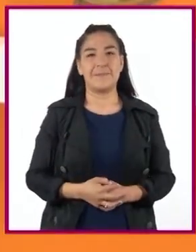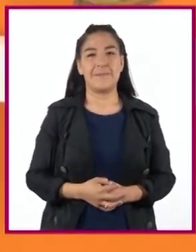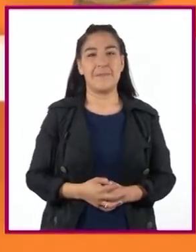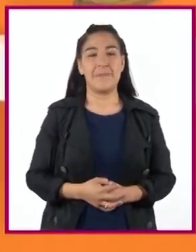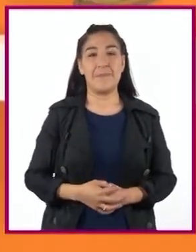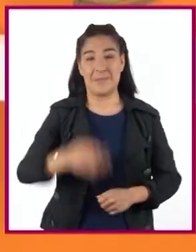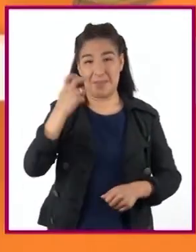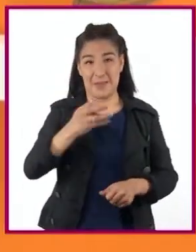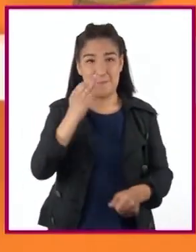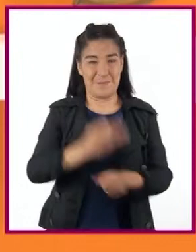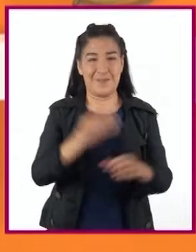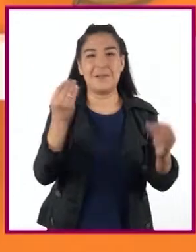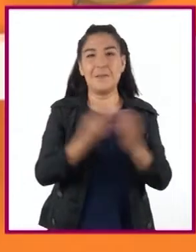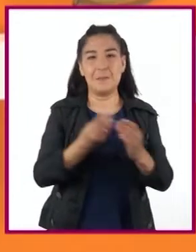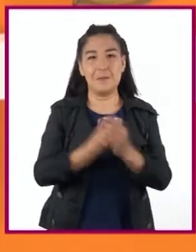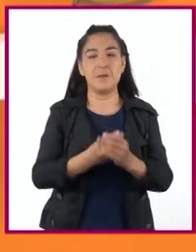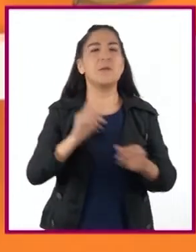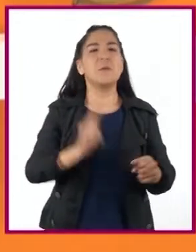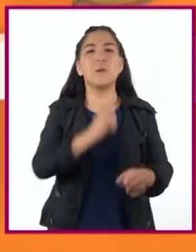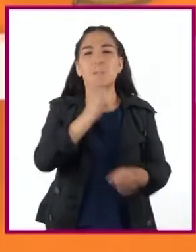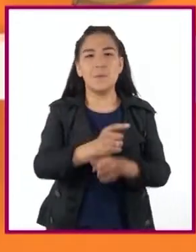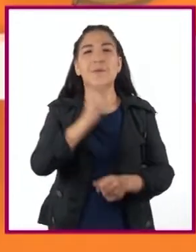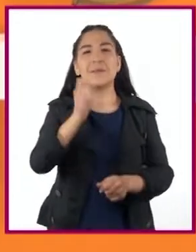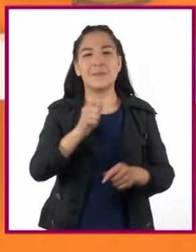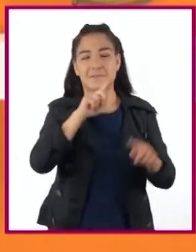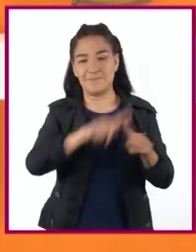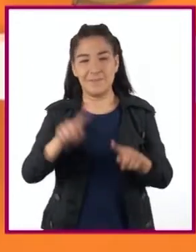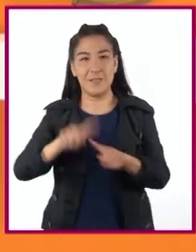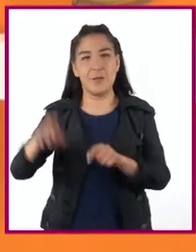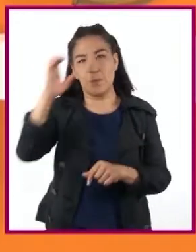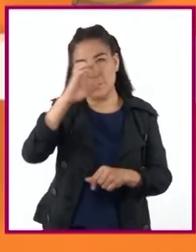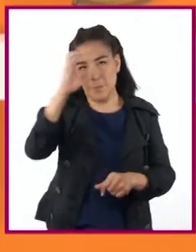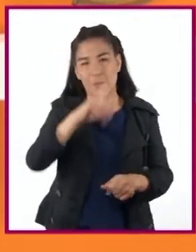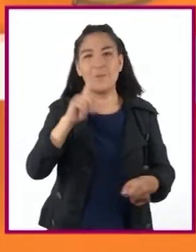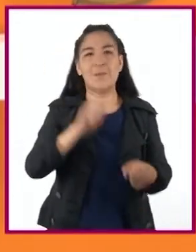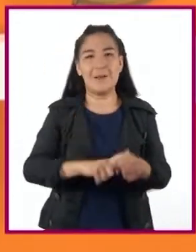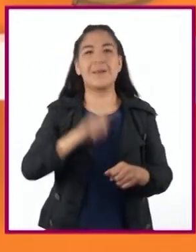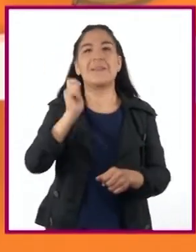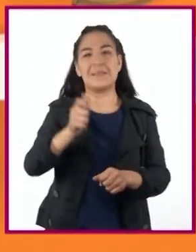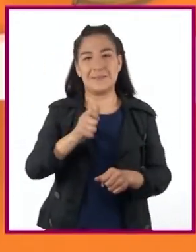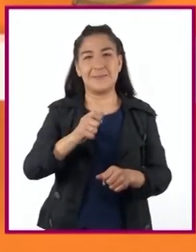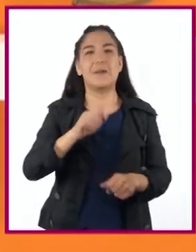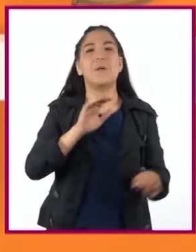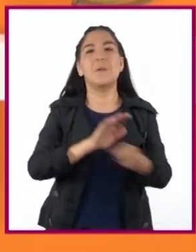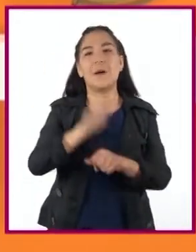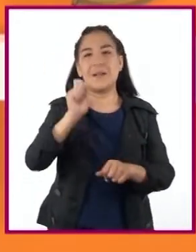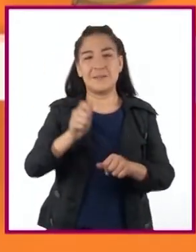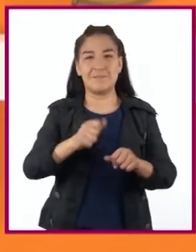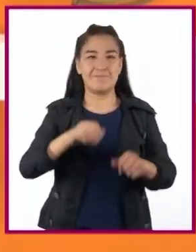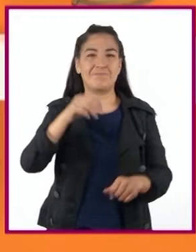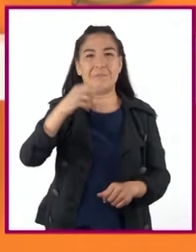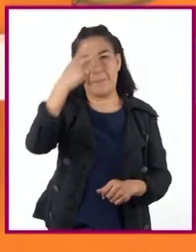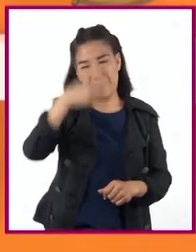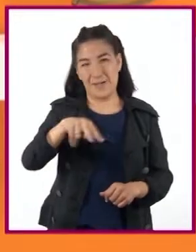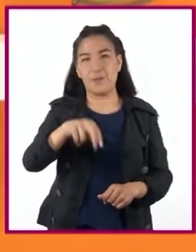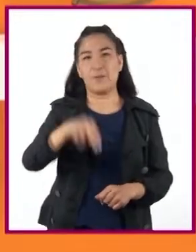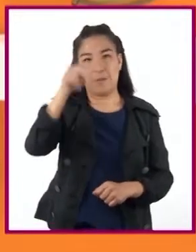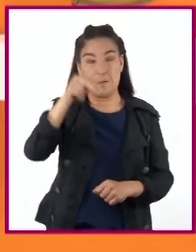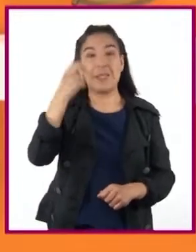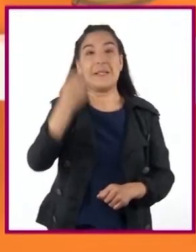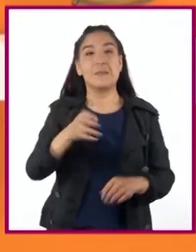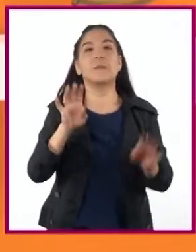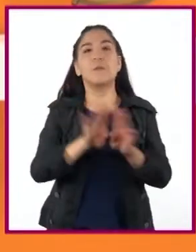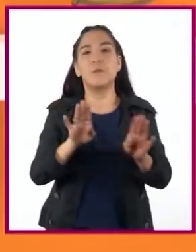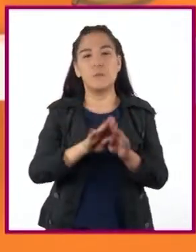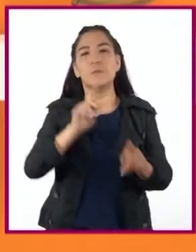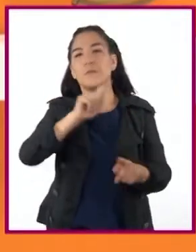Durante la sesión de hoy vamos a identificar las áreas culturales de Mesoamérica. Reconoceremos su ubicación e identificaremos a las